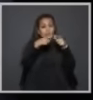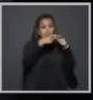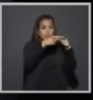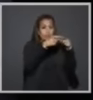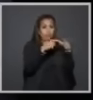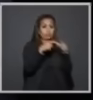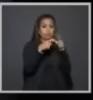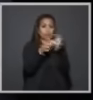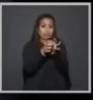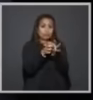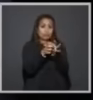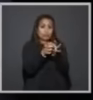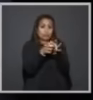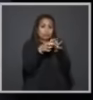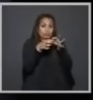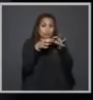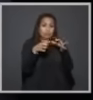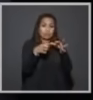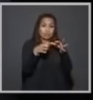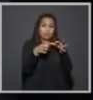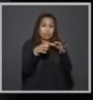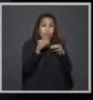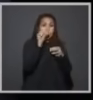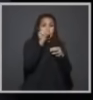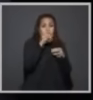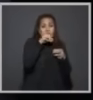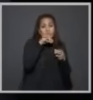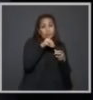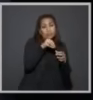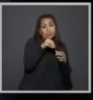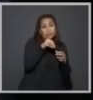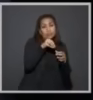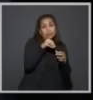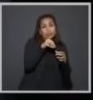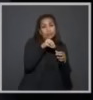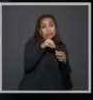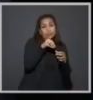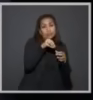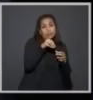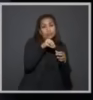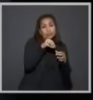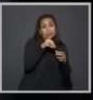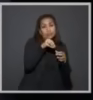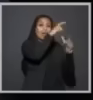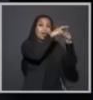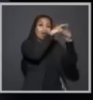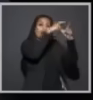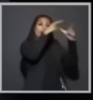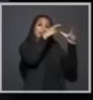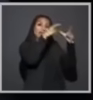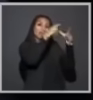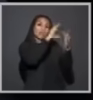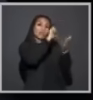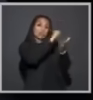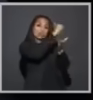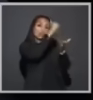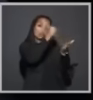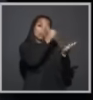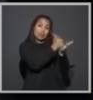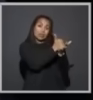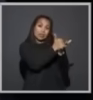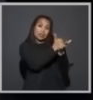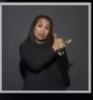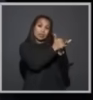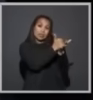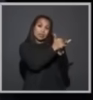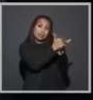ciudades turísticas del Pacífico, crecen ciudades fronterizas, crecen algunas